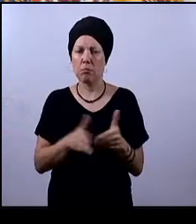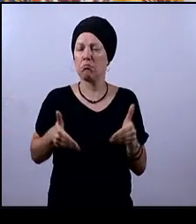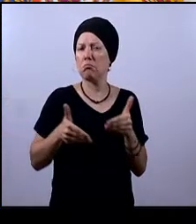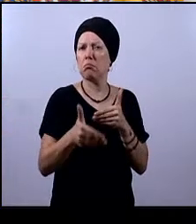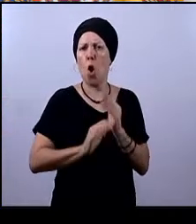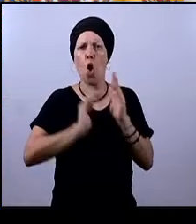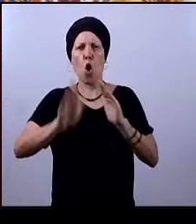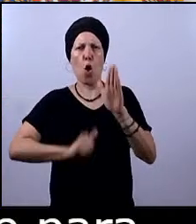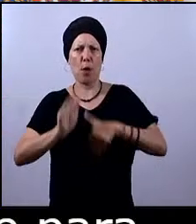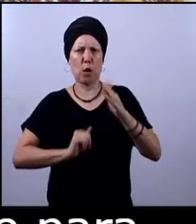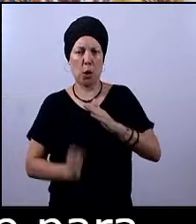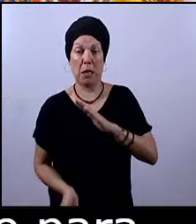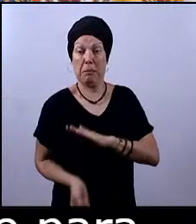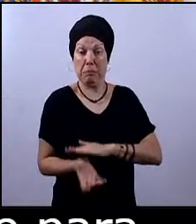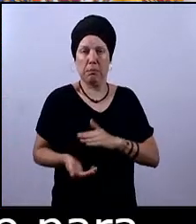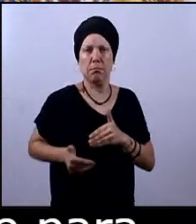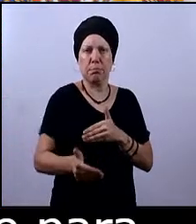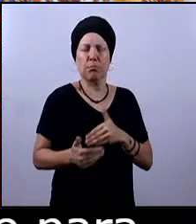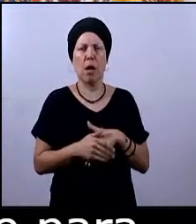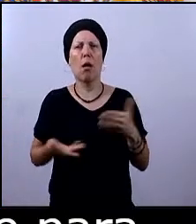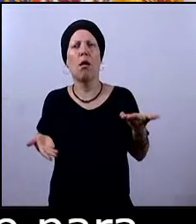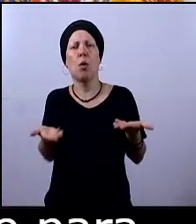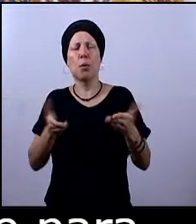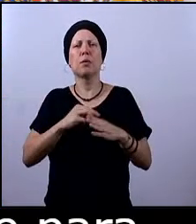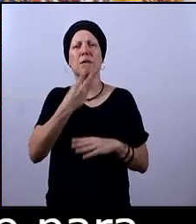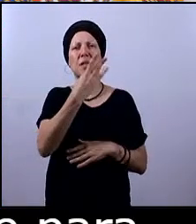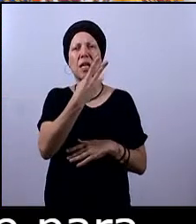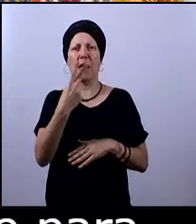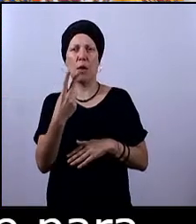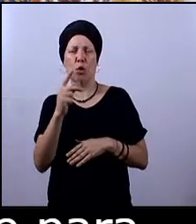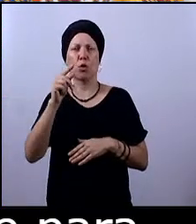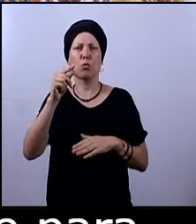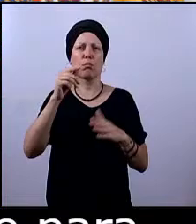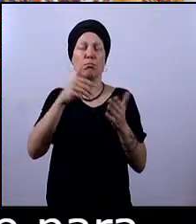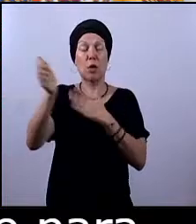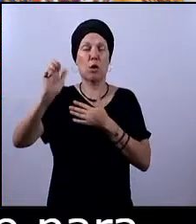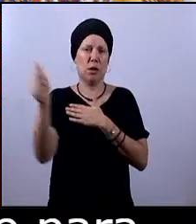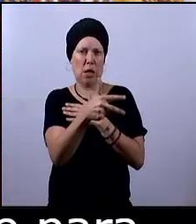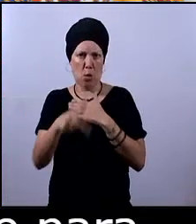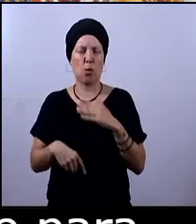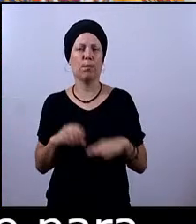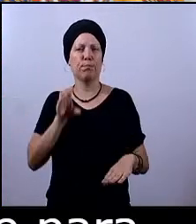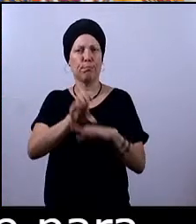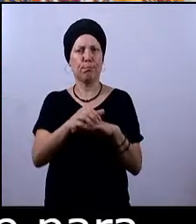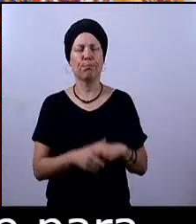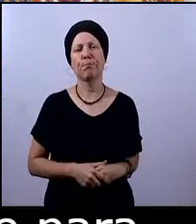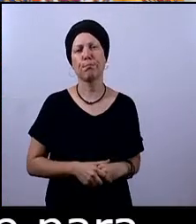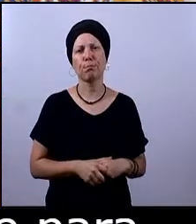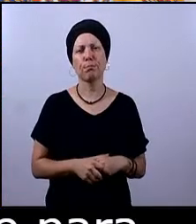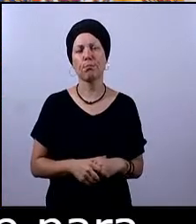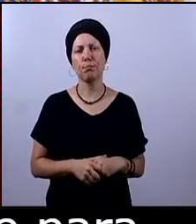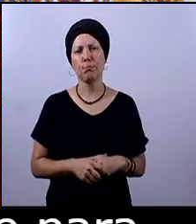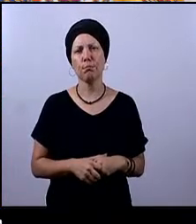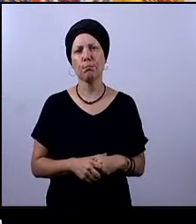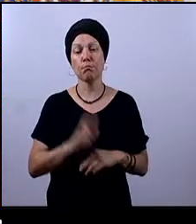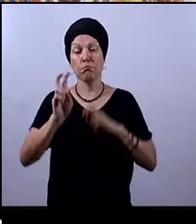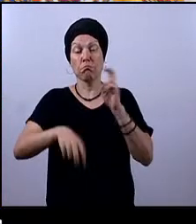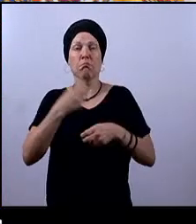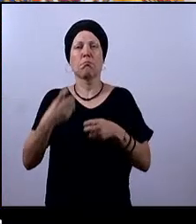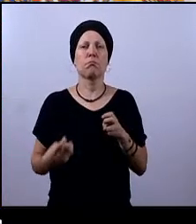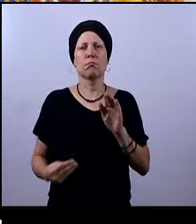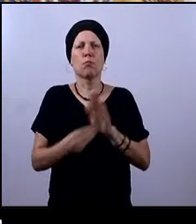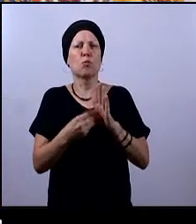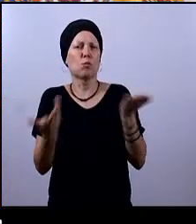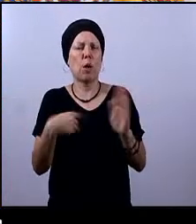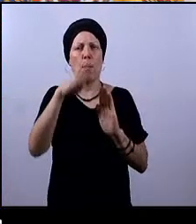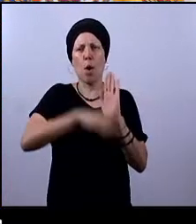una convocatoria de ayudas por valor de 32 millones de euros. Esta reforma incorpora